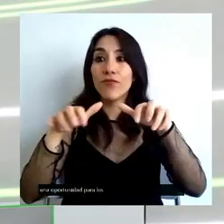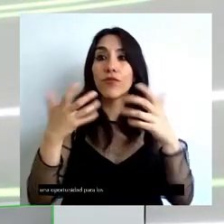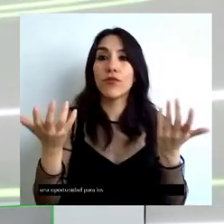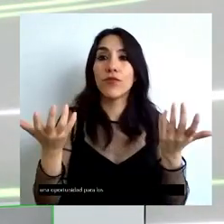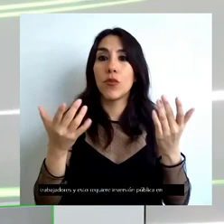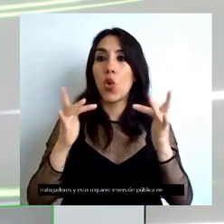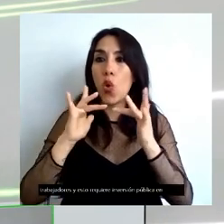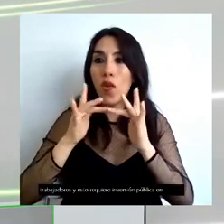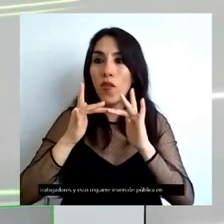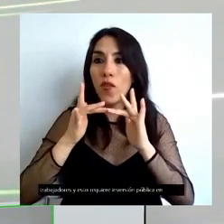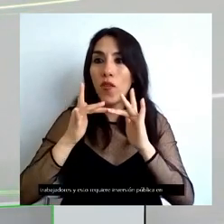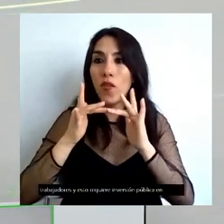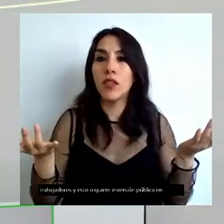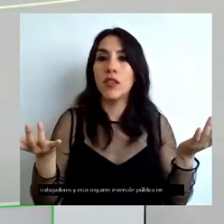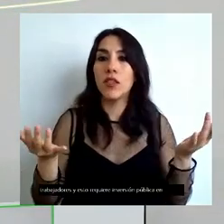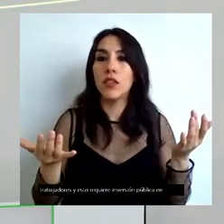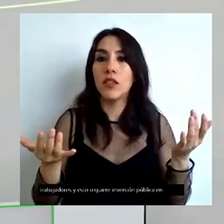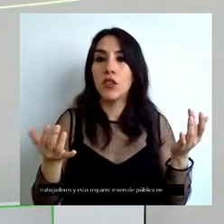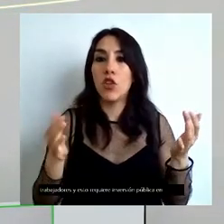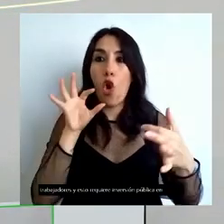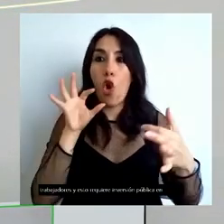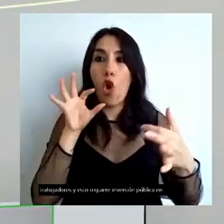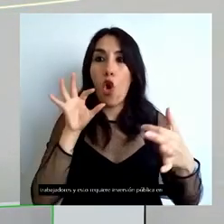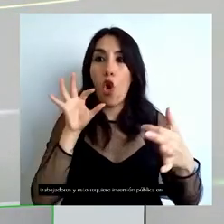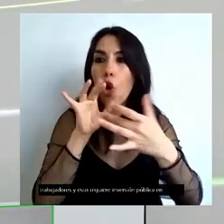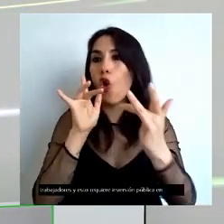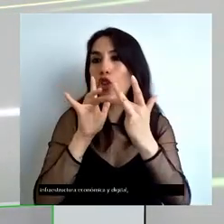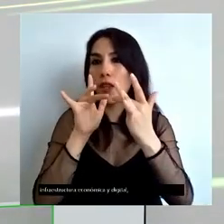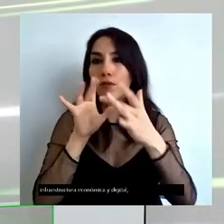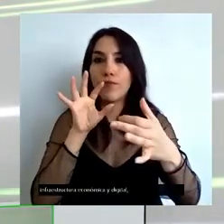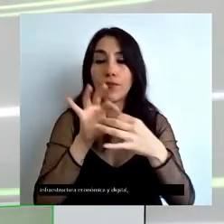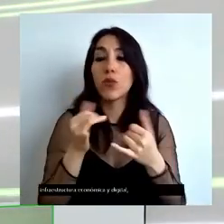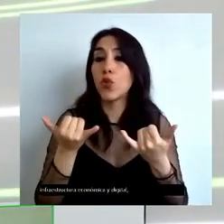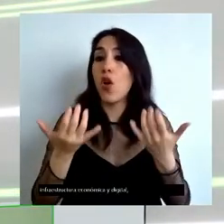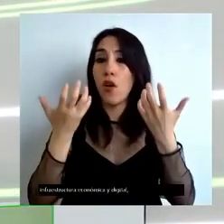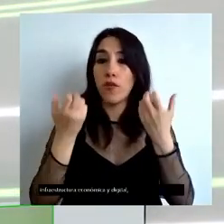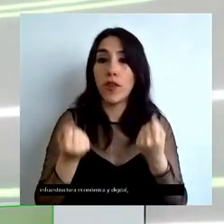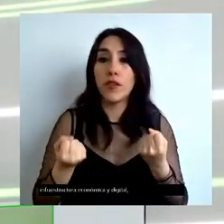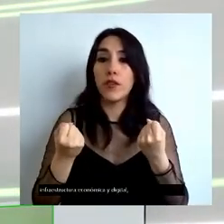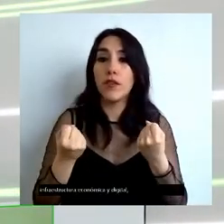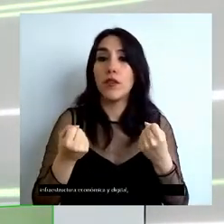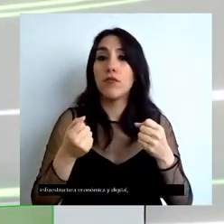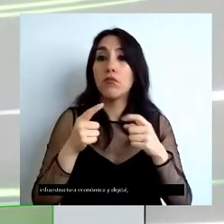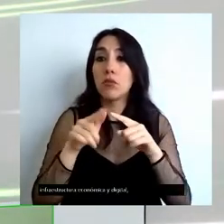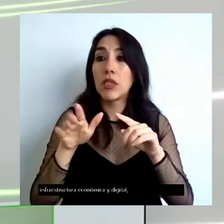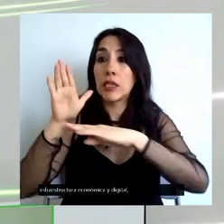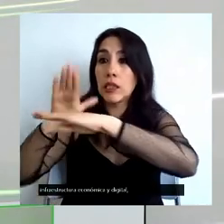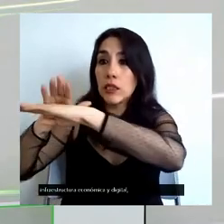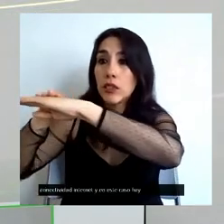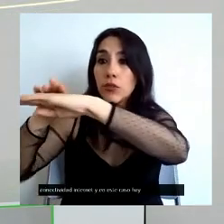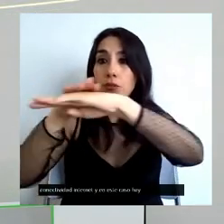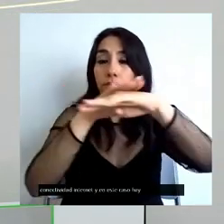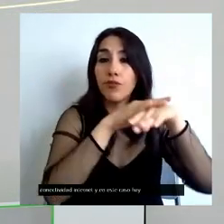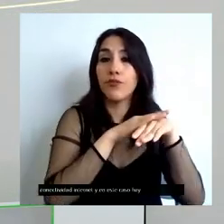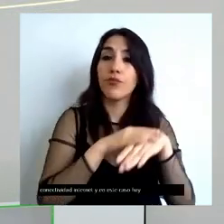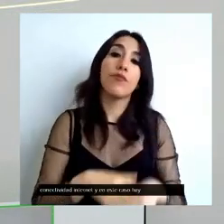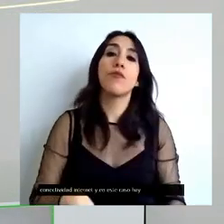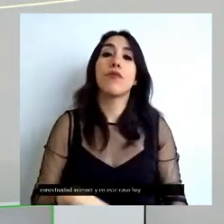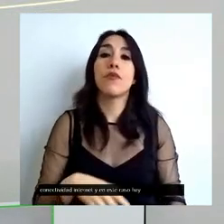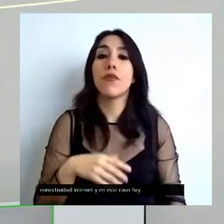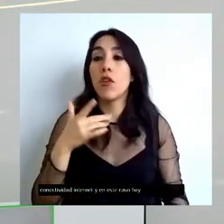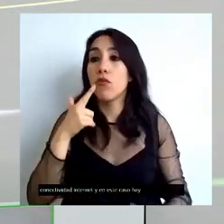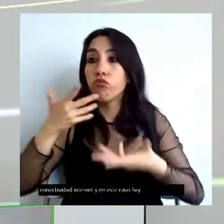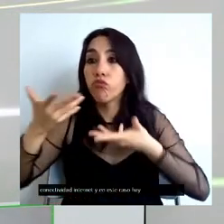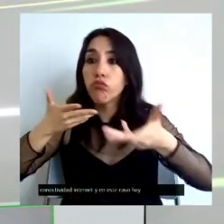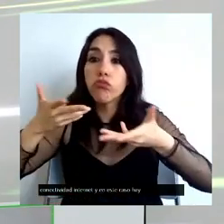caso hay varias propuestas. Por ejemplo, CEPAL ha estado con otras agencias de Naciones Unidas trabajando en una